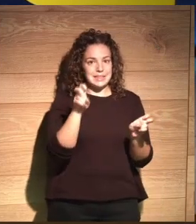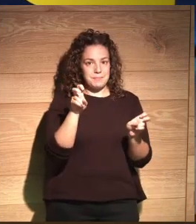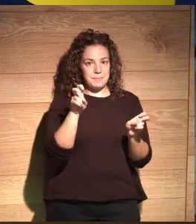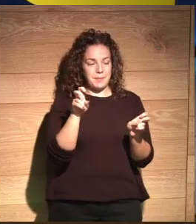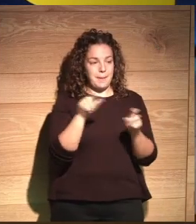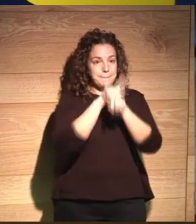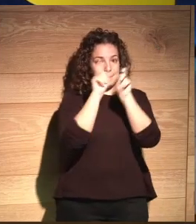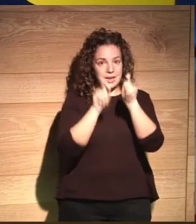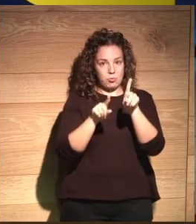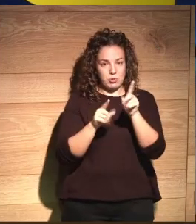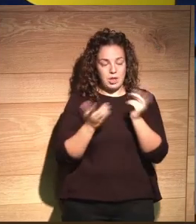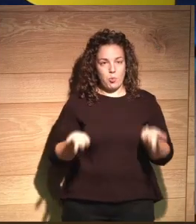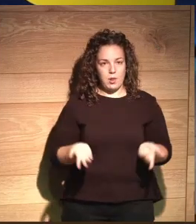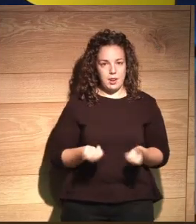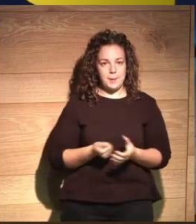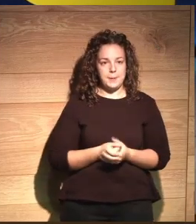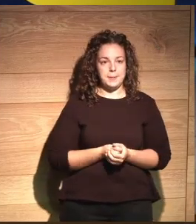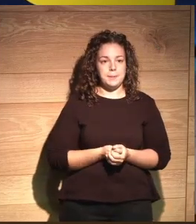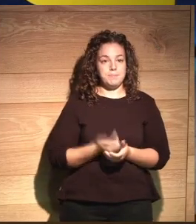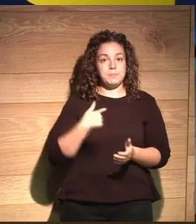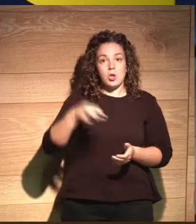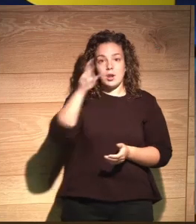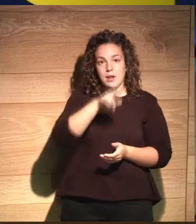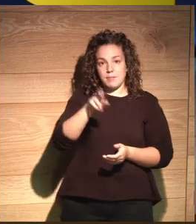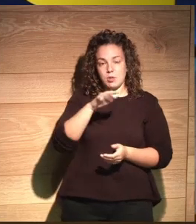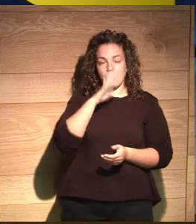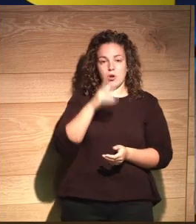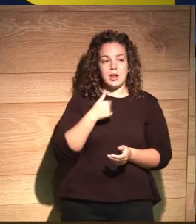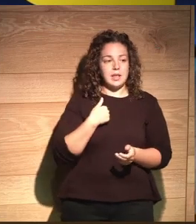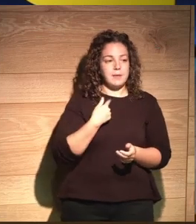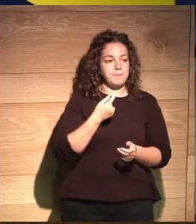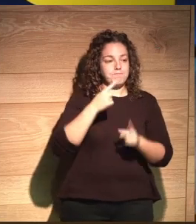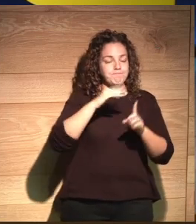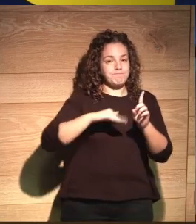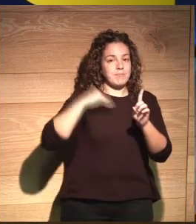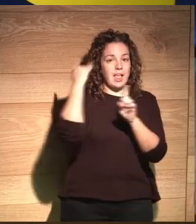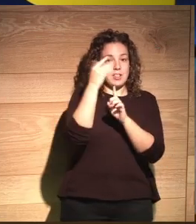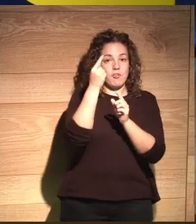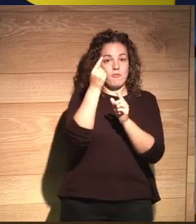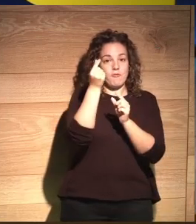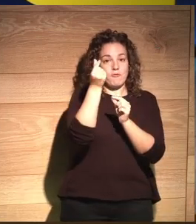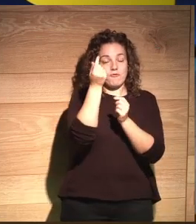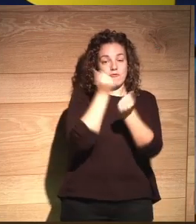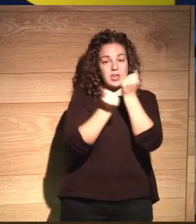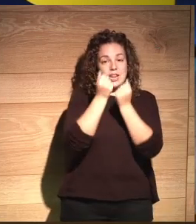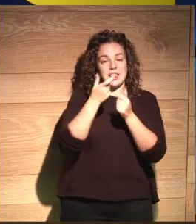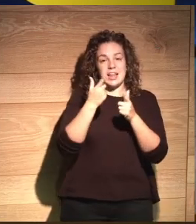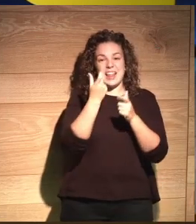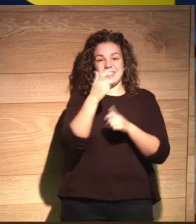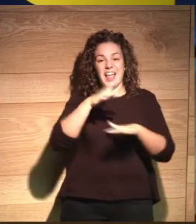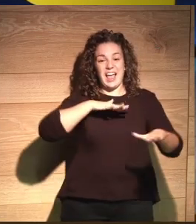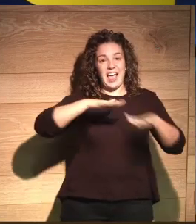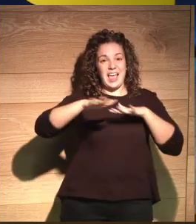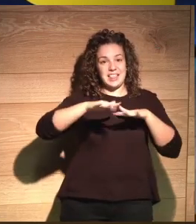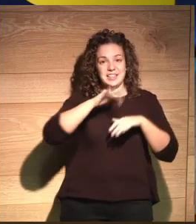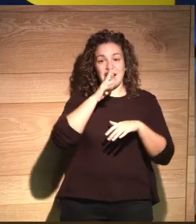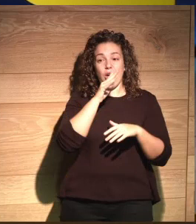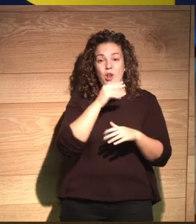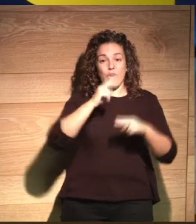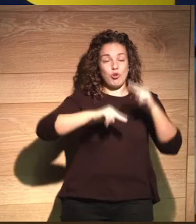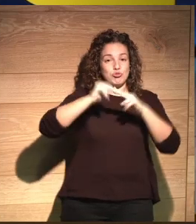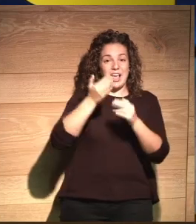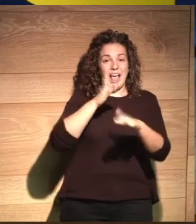qué repito las altas finanzas necesitan assets como construir hace ahora ya sean fifa